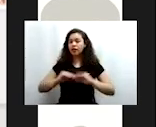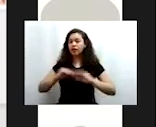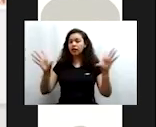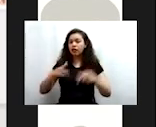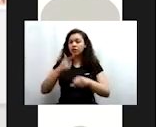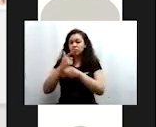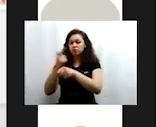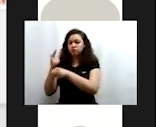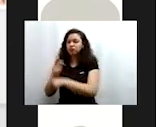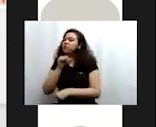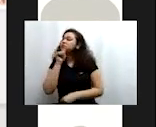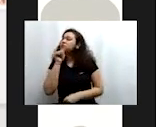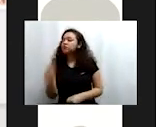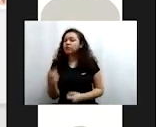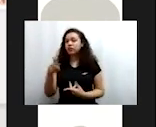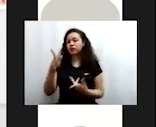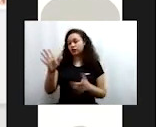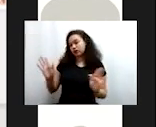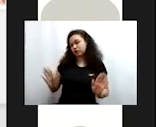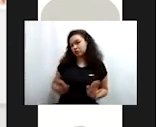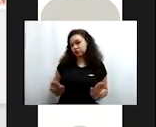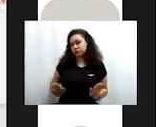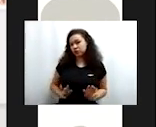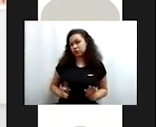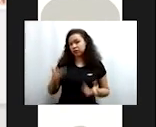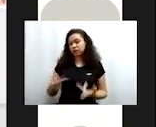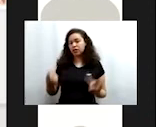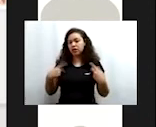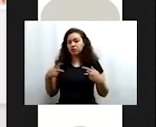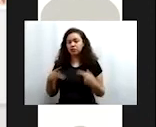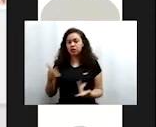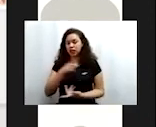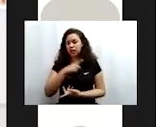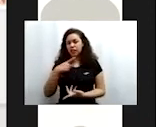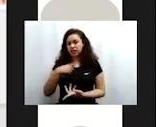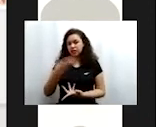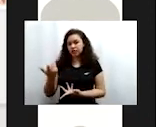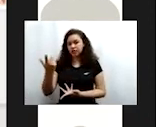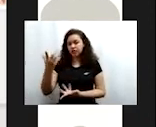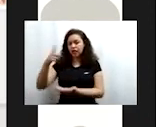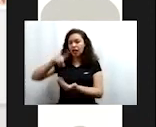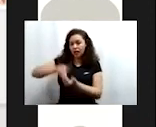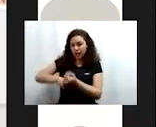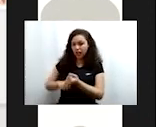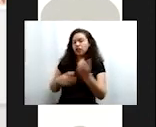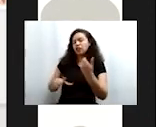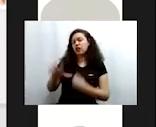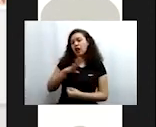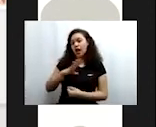estas aptitudes, estas cualidades de las cuales pues posee esos